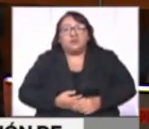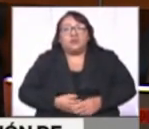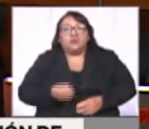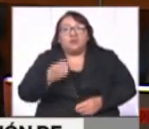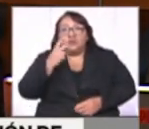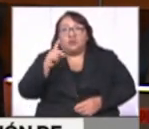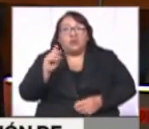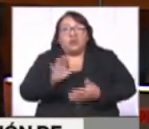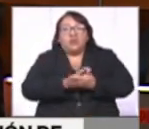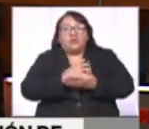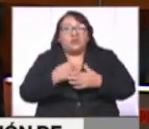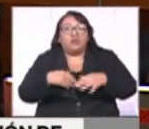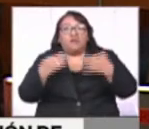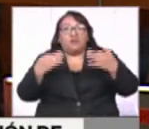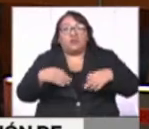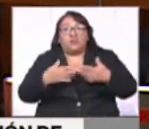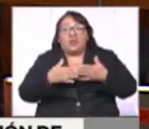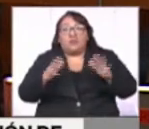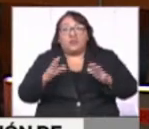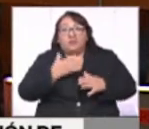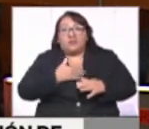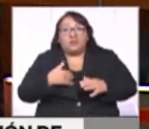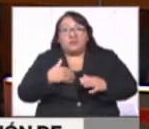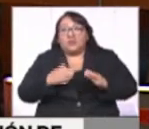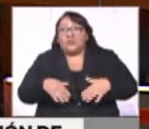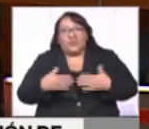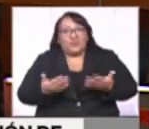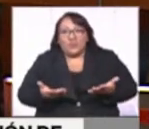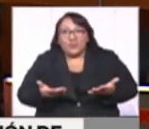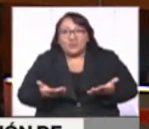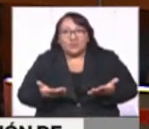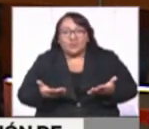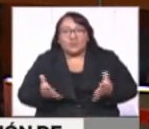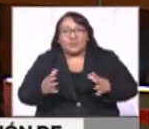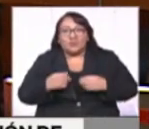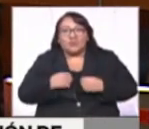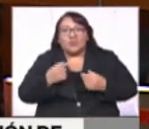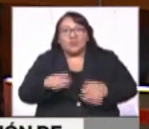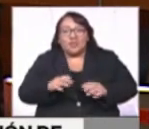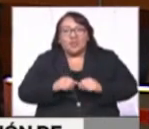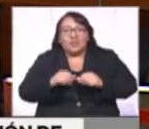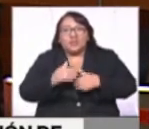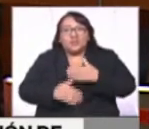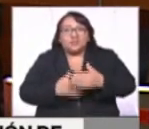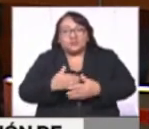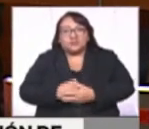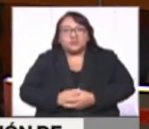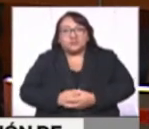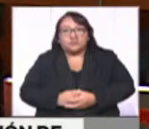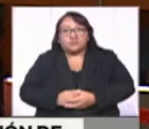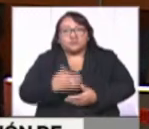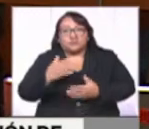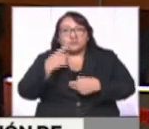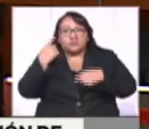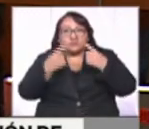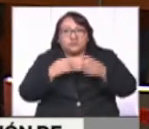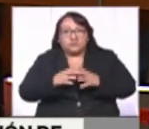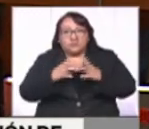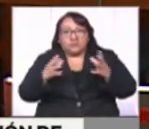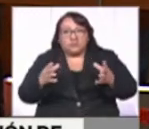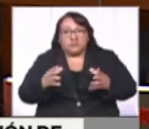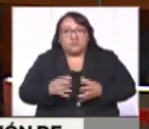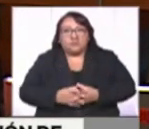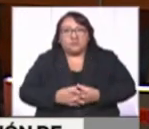nuestras fronteras están abiertas, presidente, y no podemos permitir que ya siga avanzando la delincuencia en gran